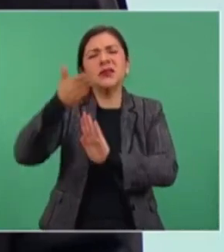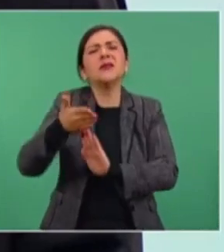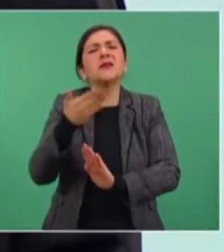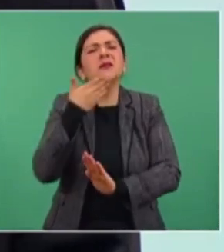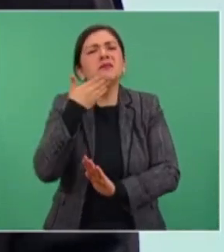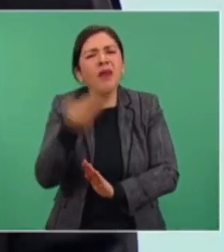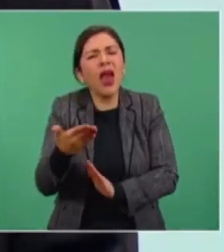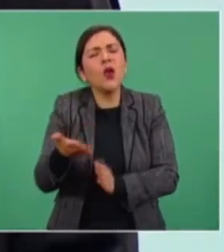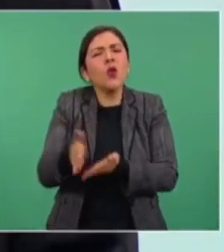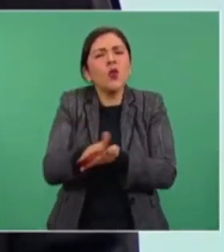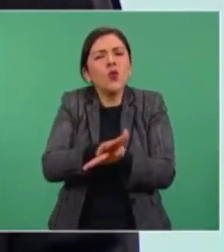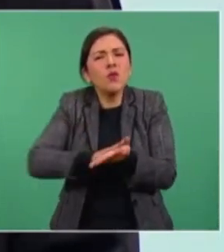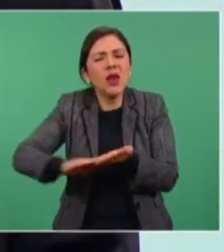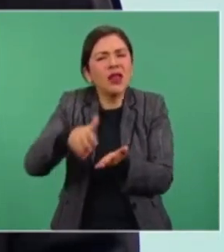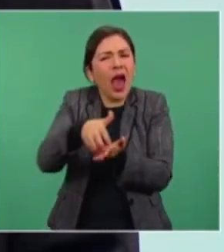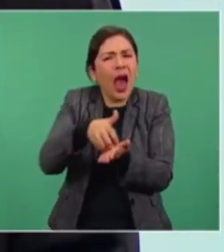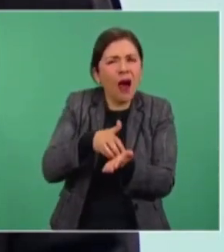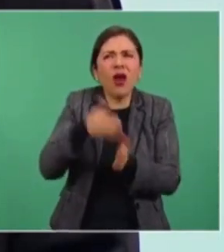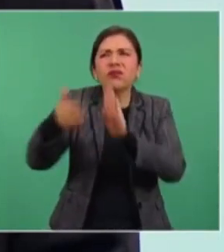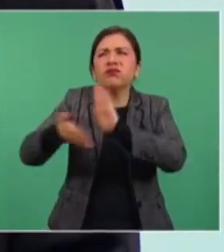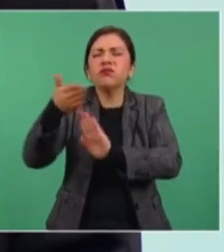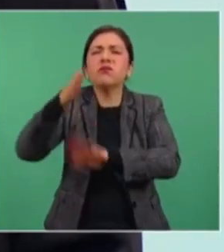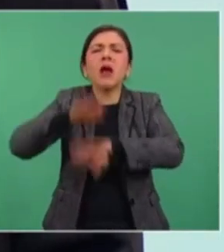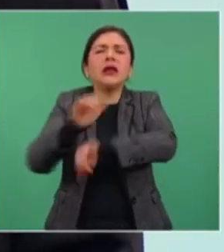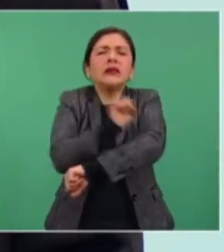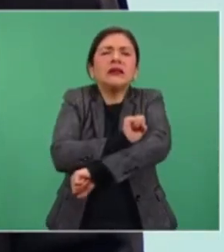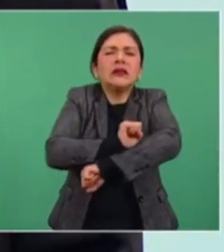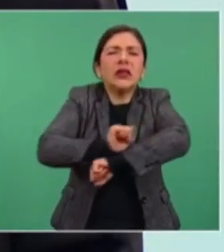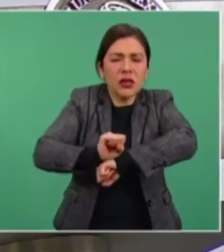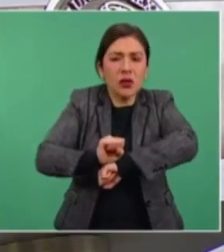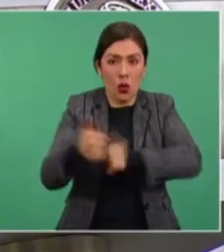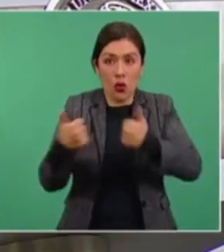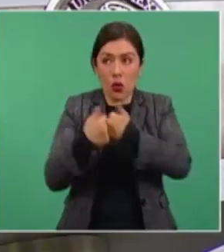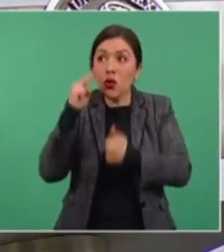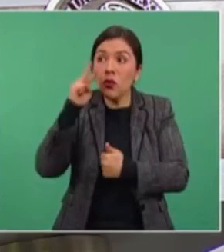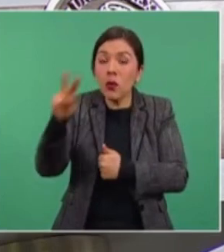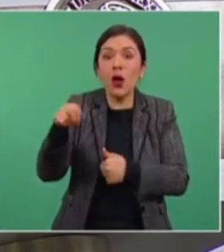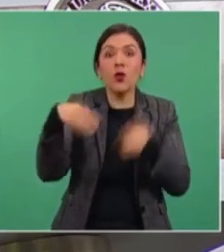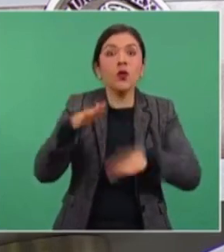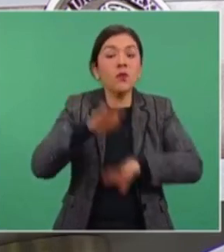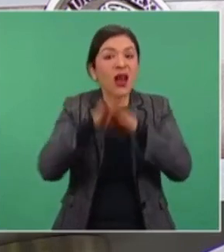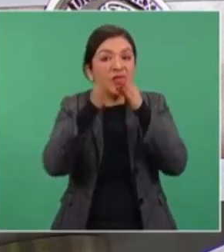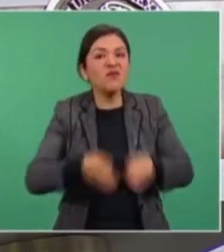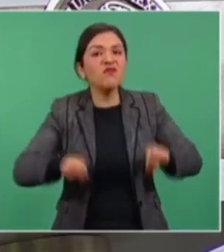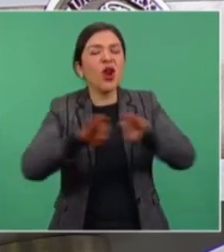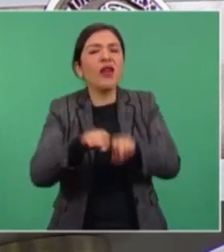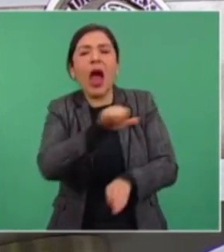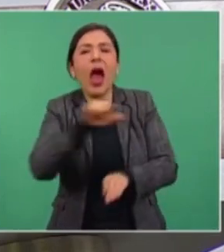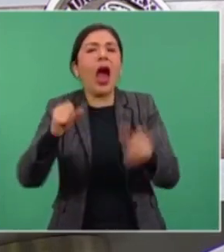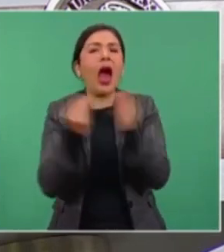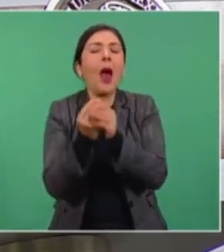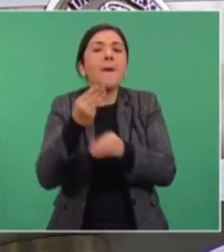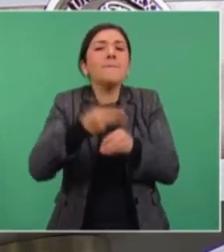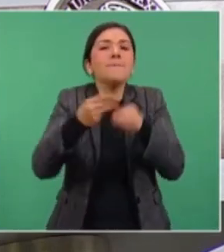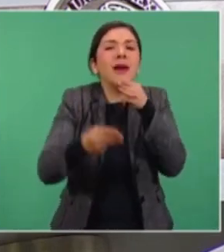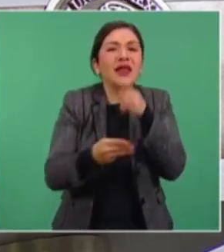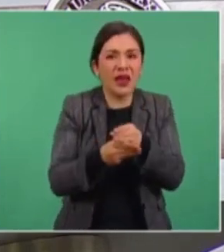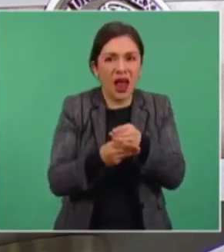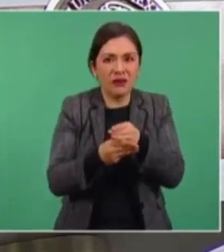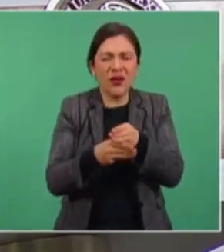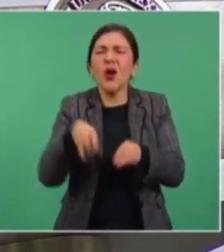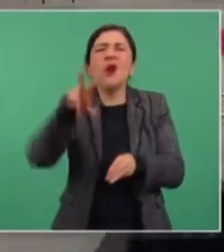sencillez, destacando la verdad de sus materiales, no ya las